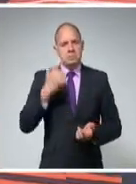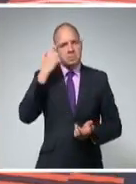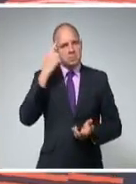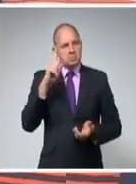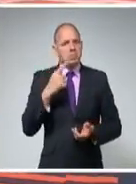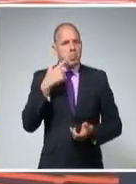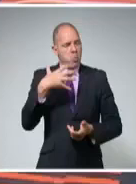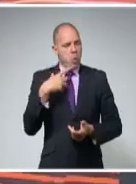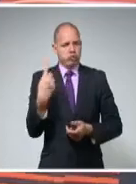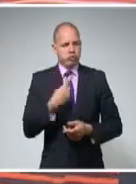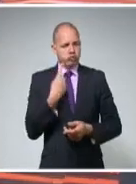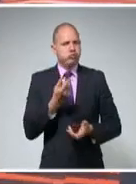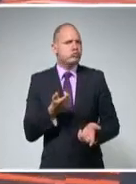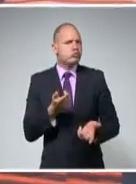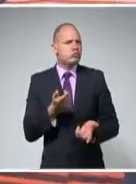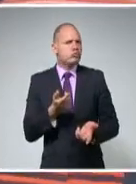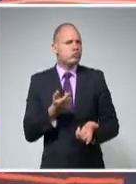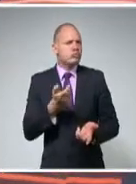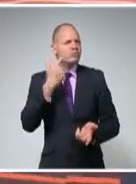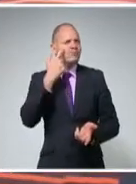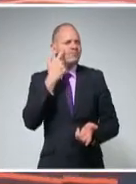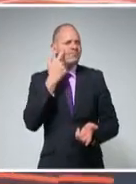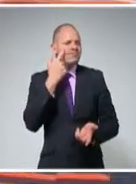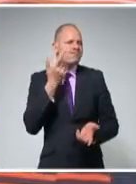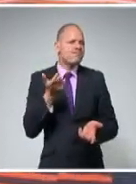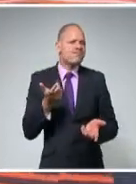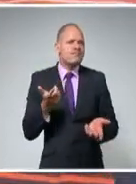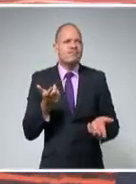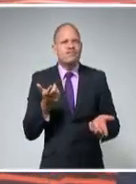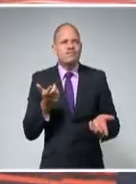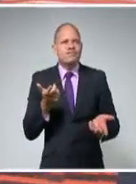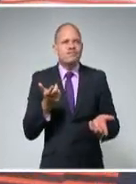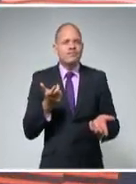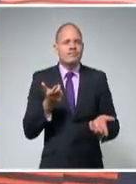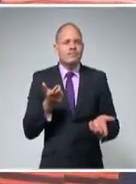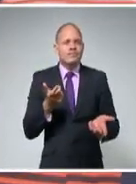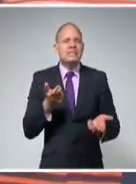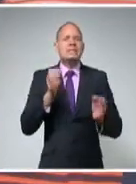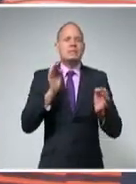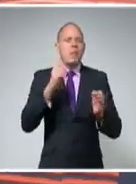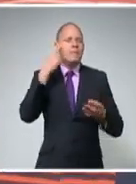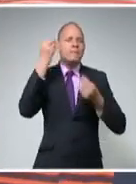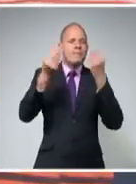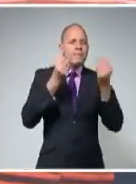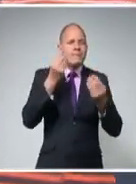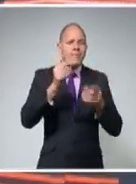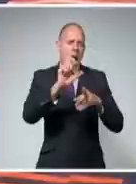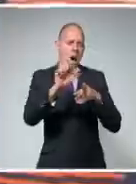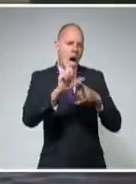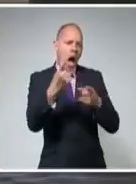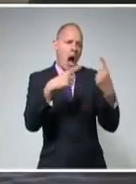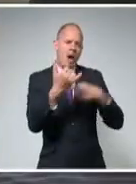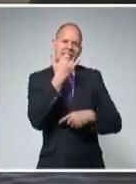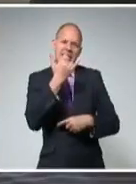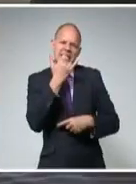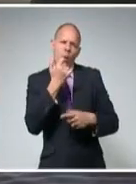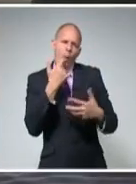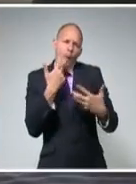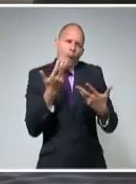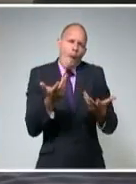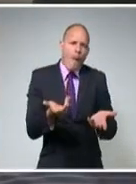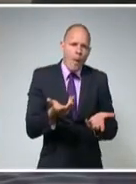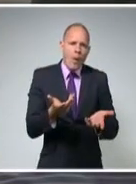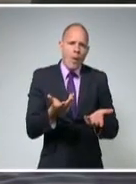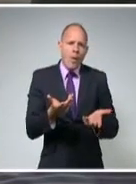nos permite evaluar aquellas causas y condiciones que afectan o